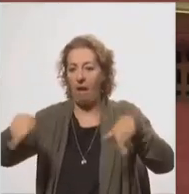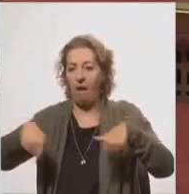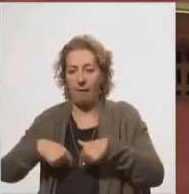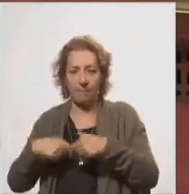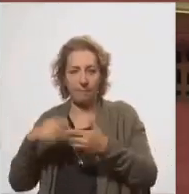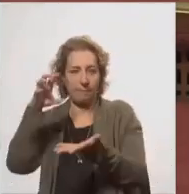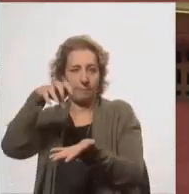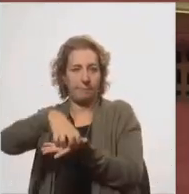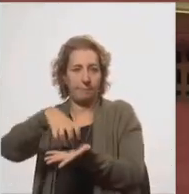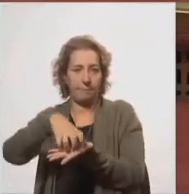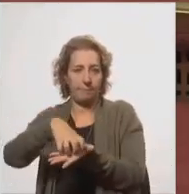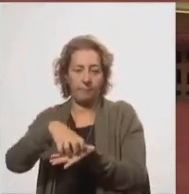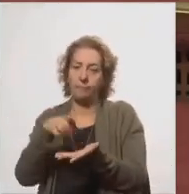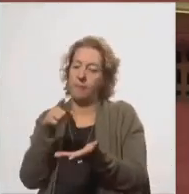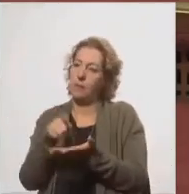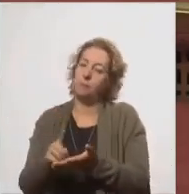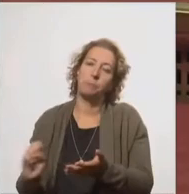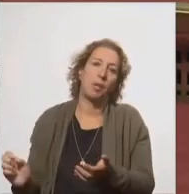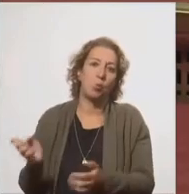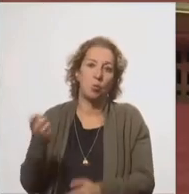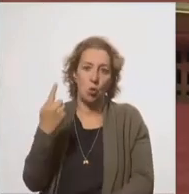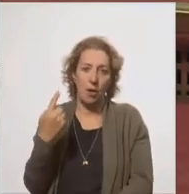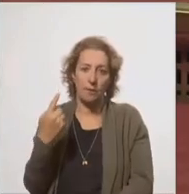Son precursoras. En este caso,